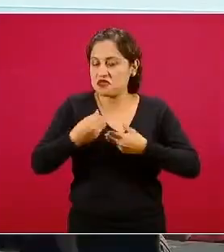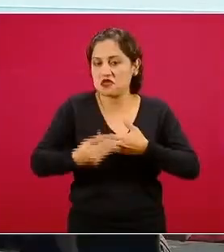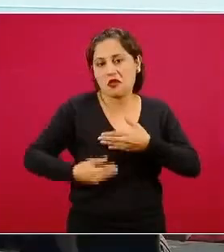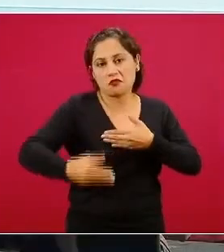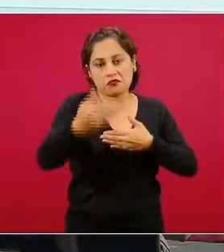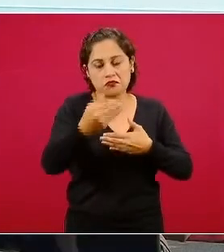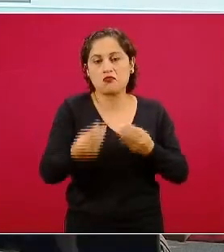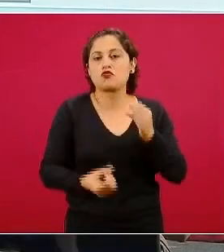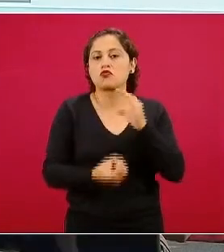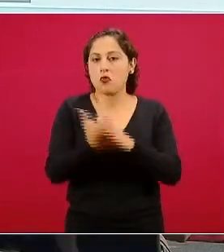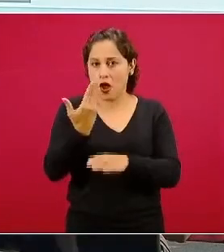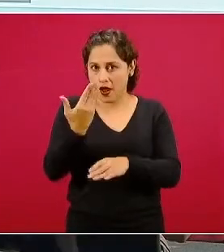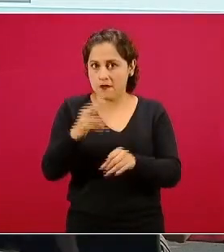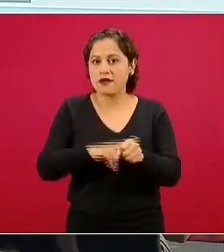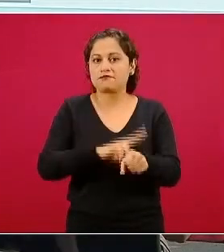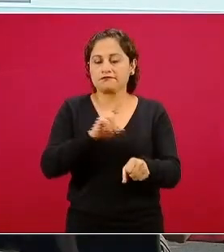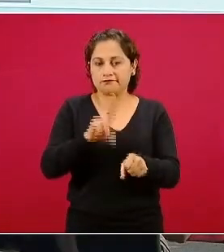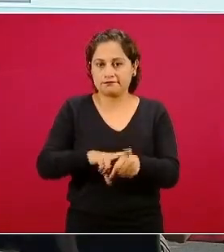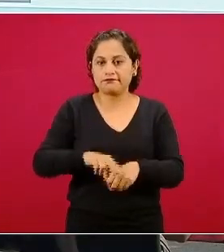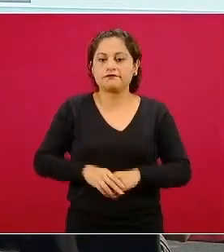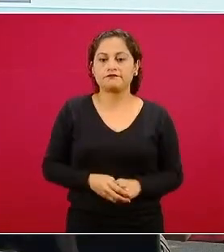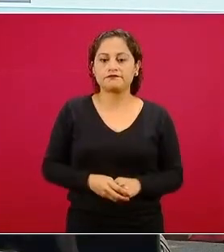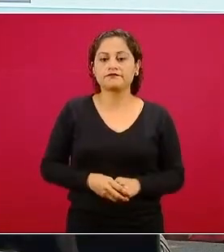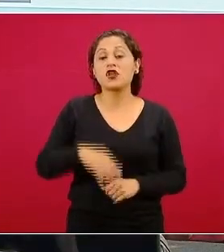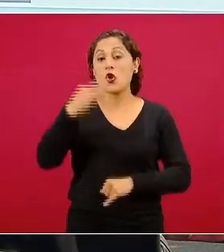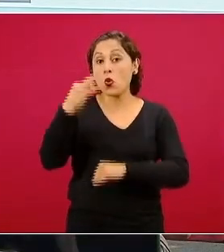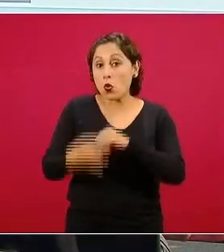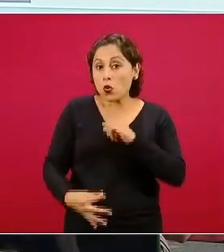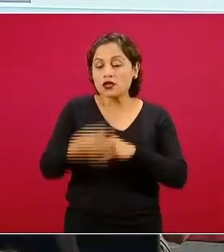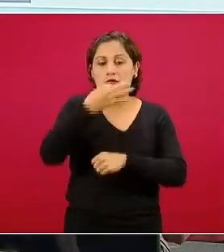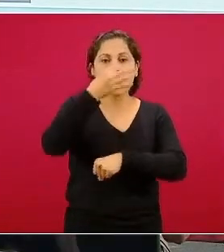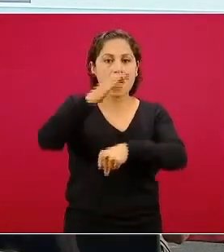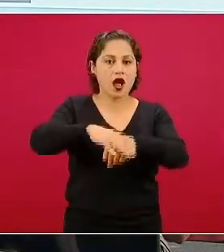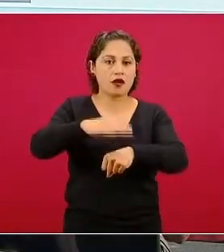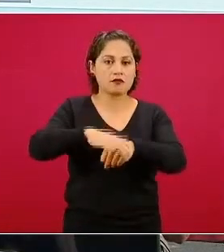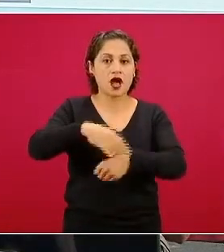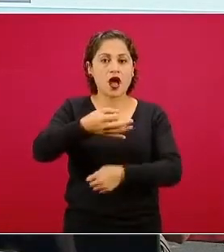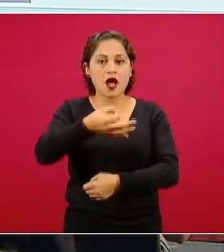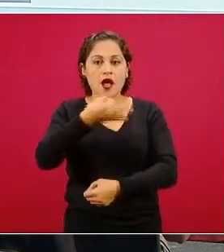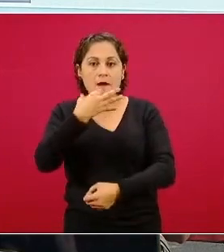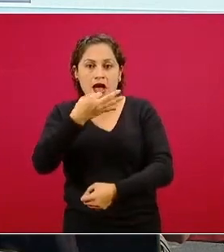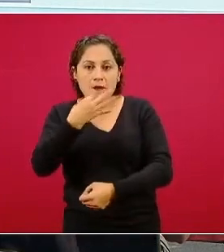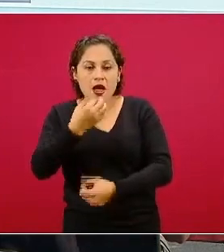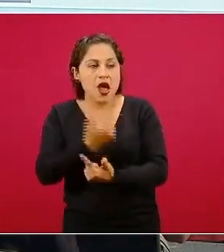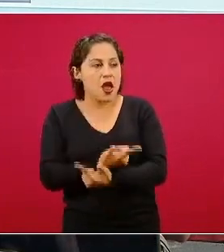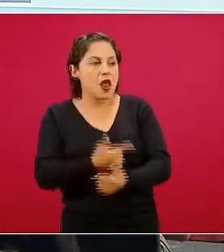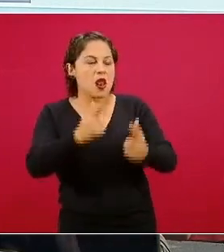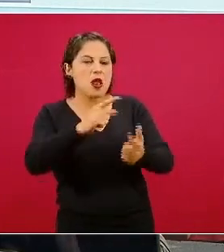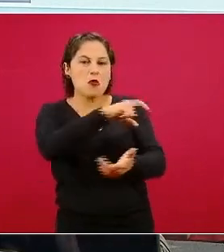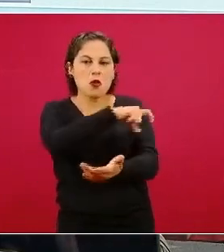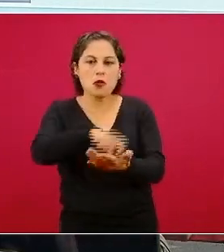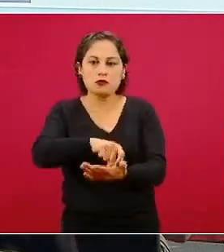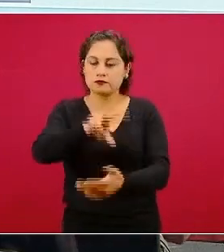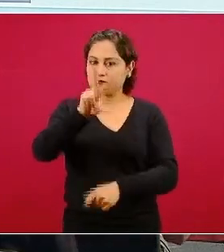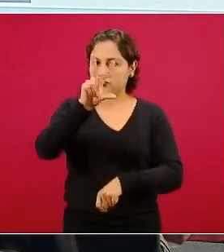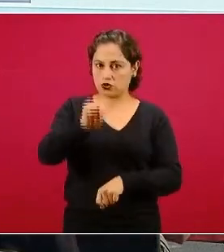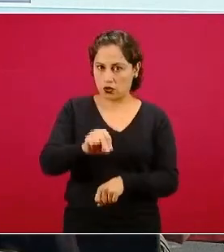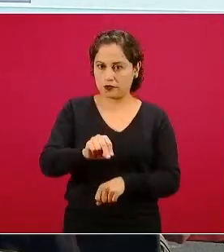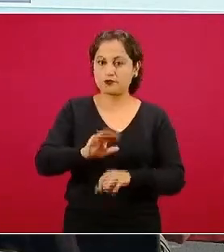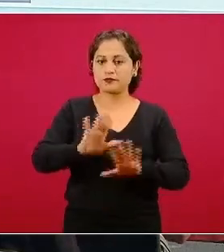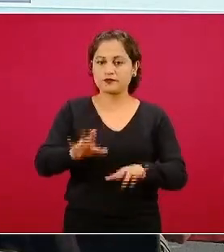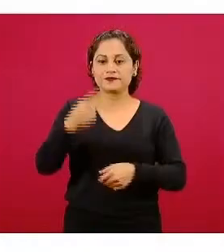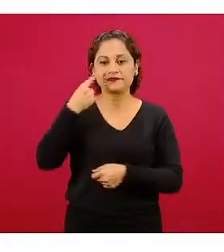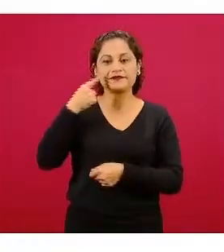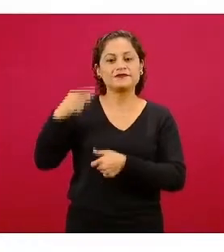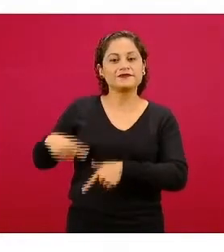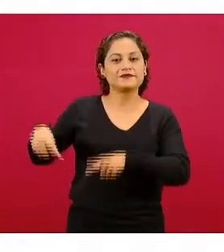sigue, la última es no automedicarse. Y por último, ya el doctor López-Gatell se me adelantó y ya presentó una